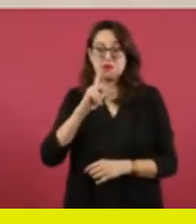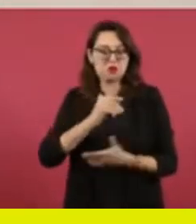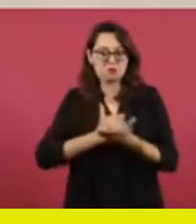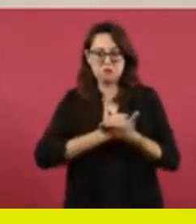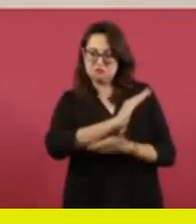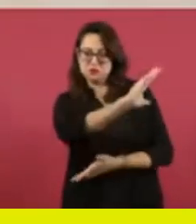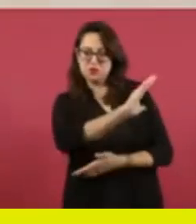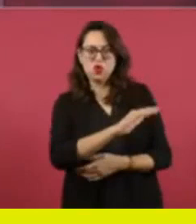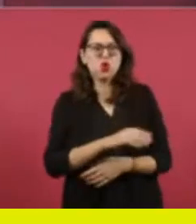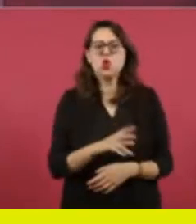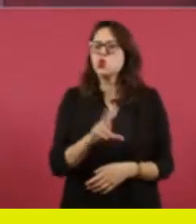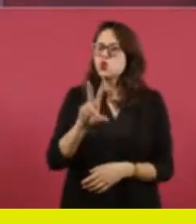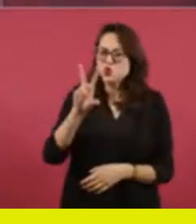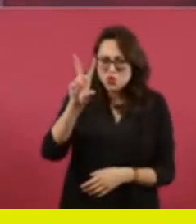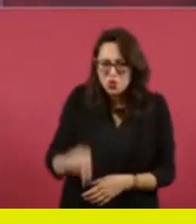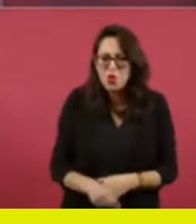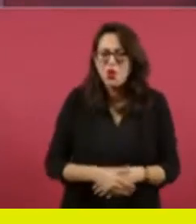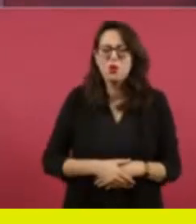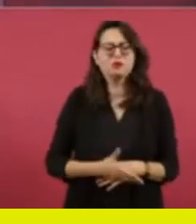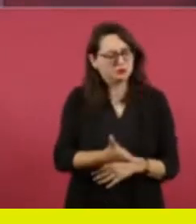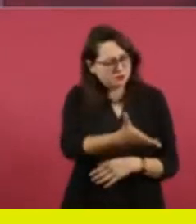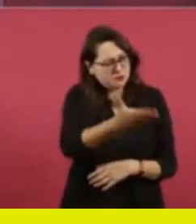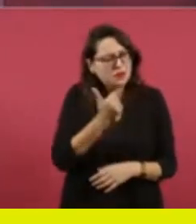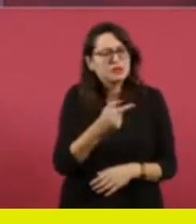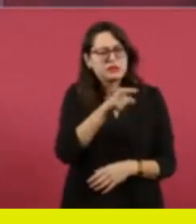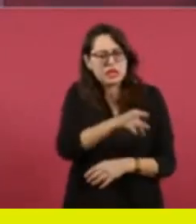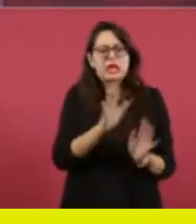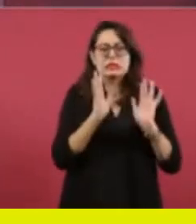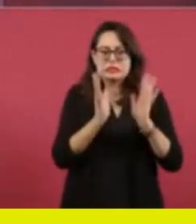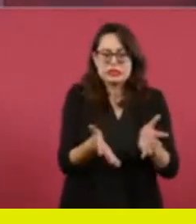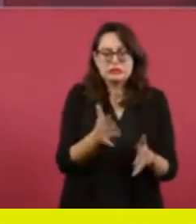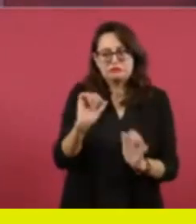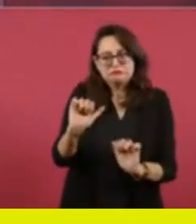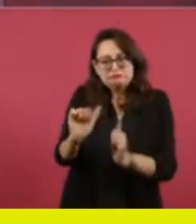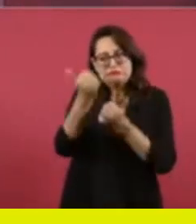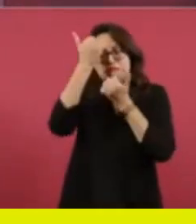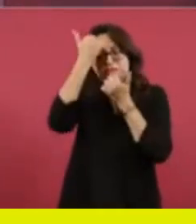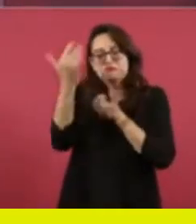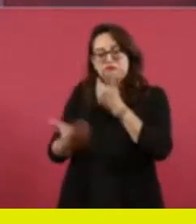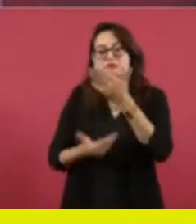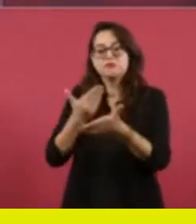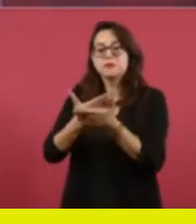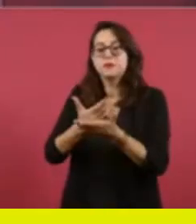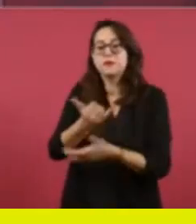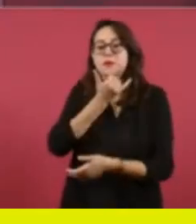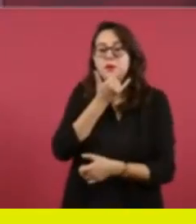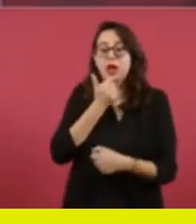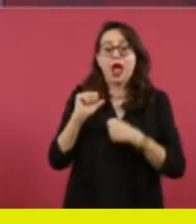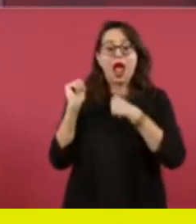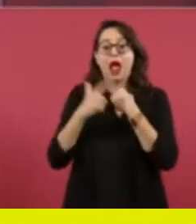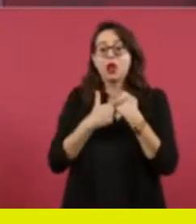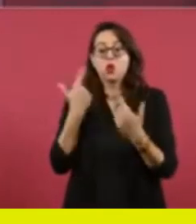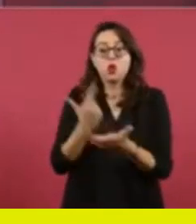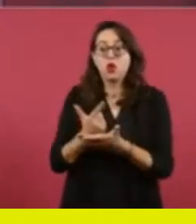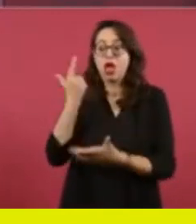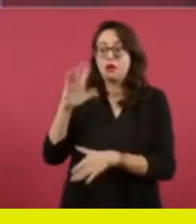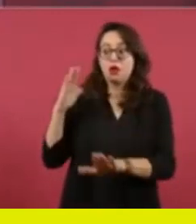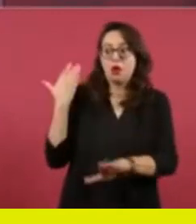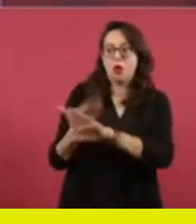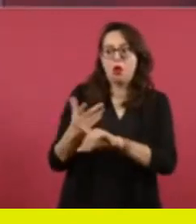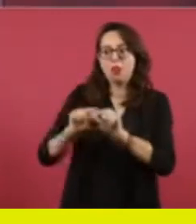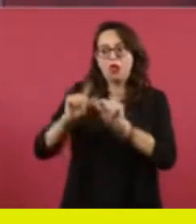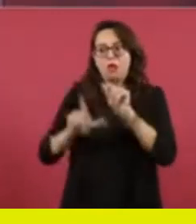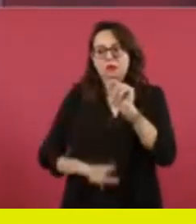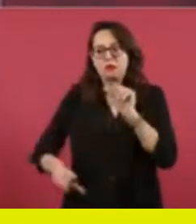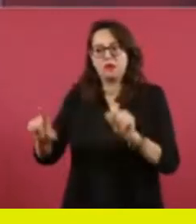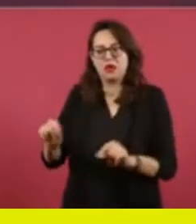y que venga ella. ¿Sí? Si ya ofrecieron disculpas y además no fue una cuestión de mala fe, pues